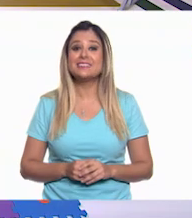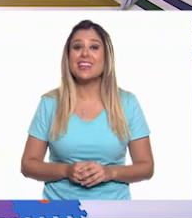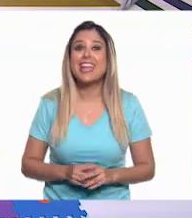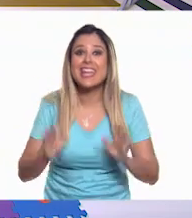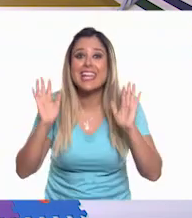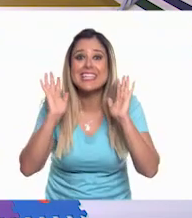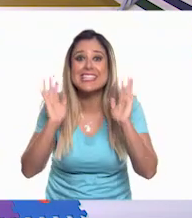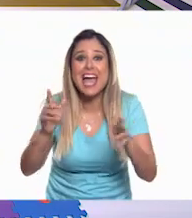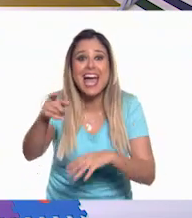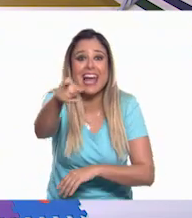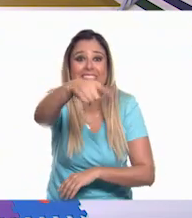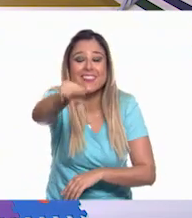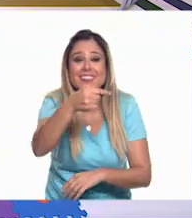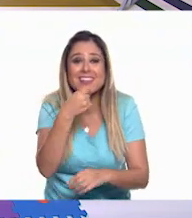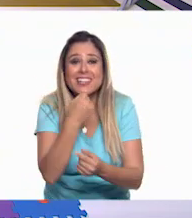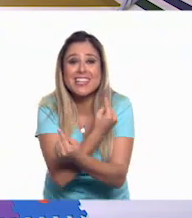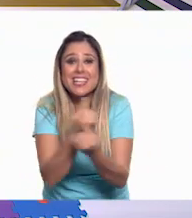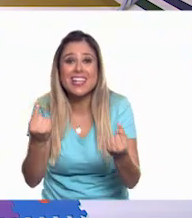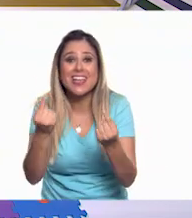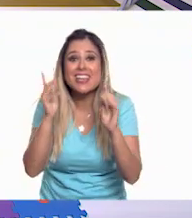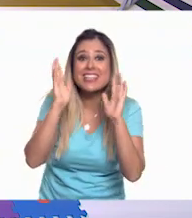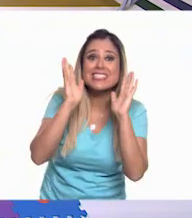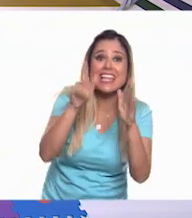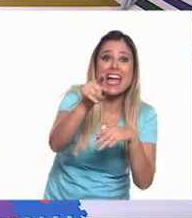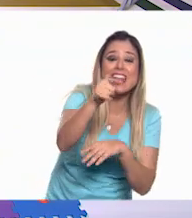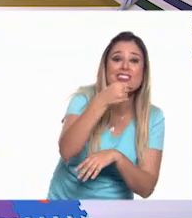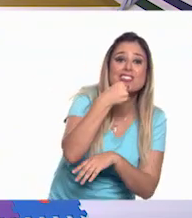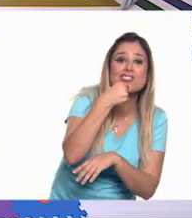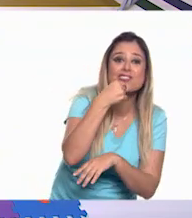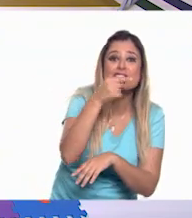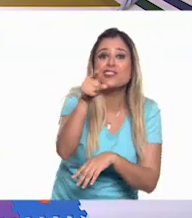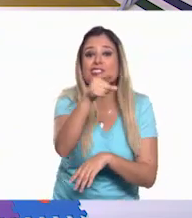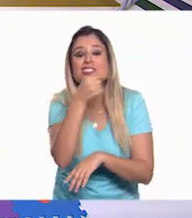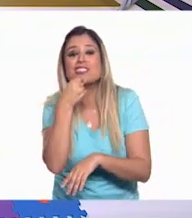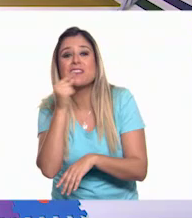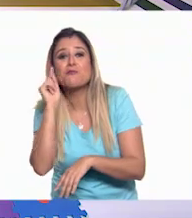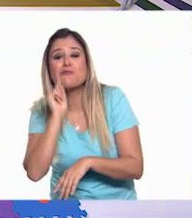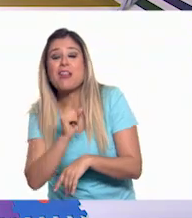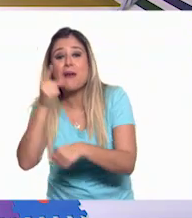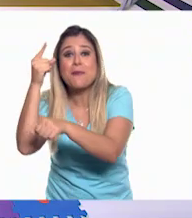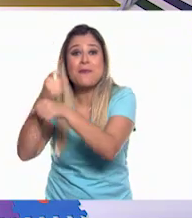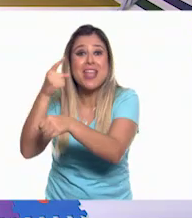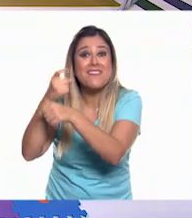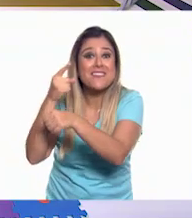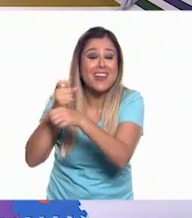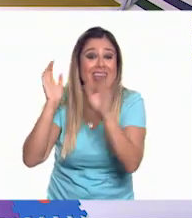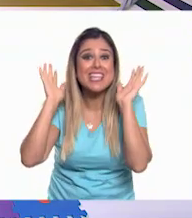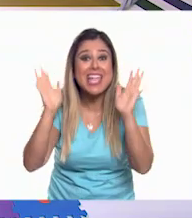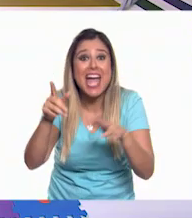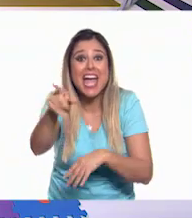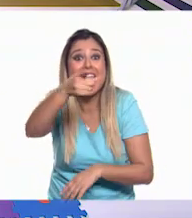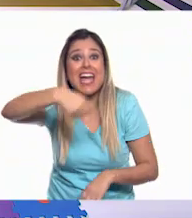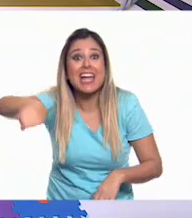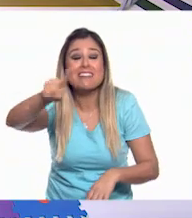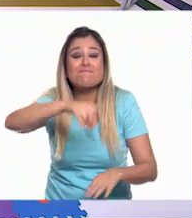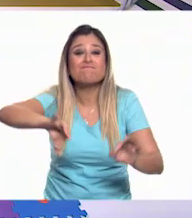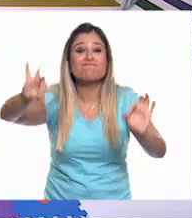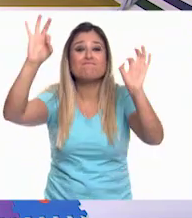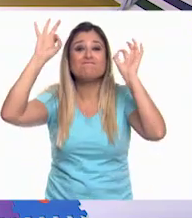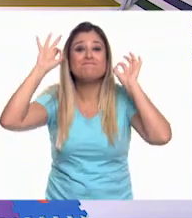Ya están ahí, niñas. Ya están ahí también los niños. Niñas y niñas de primer grado de primaria, ya están todas y